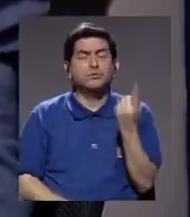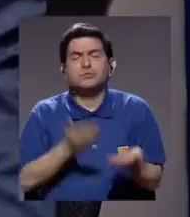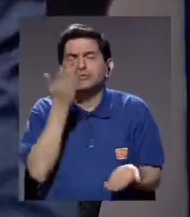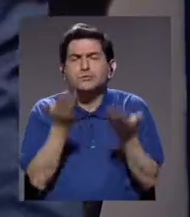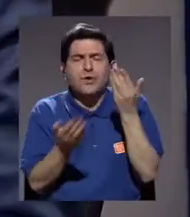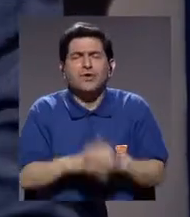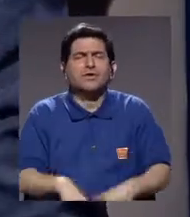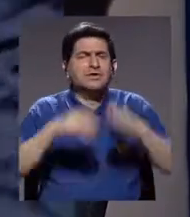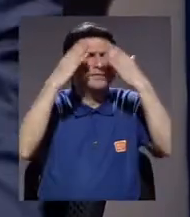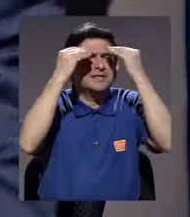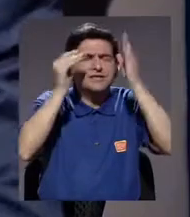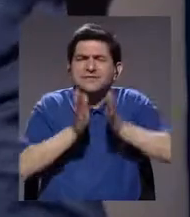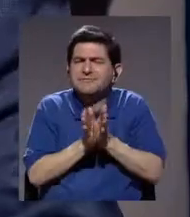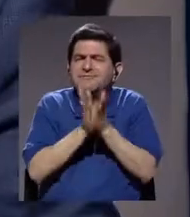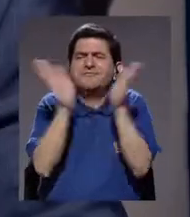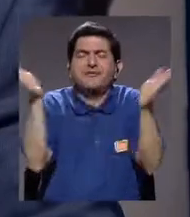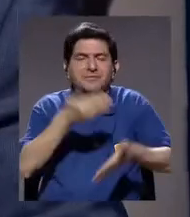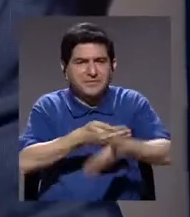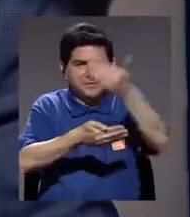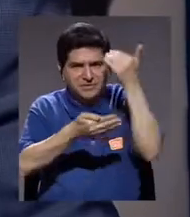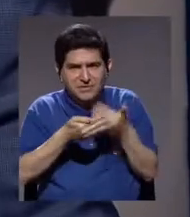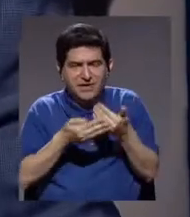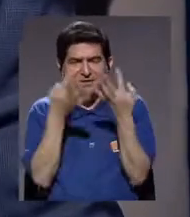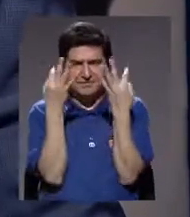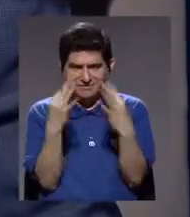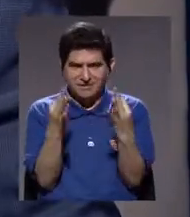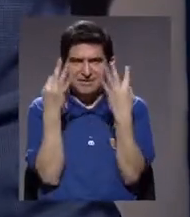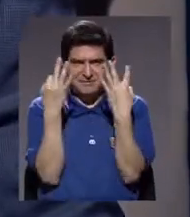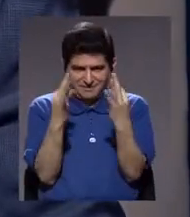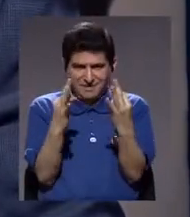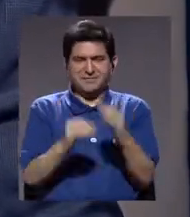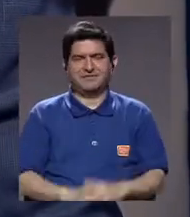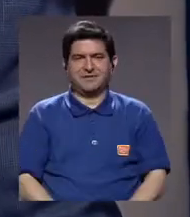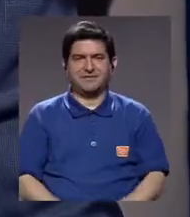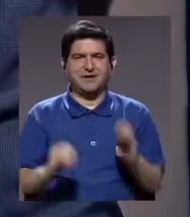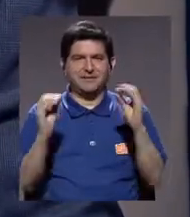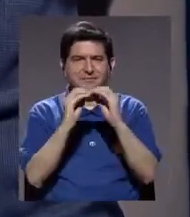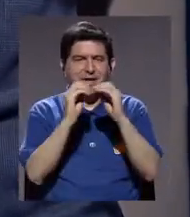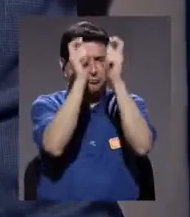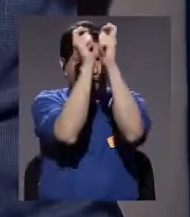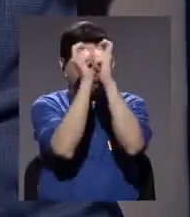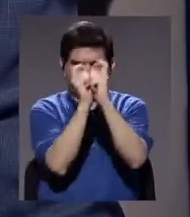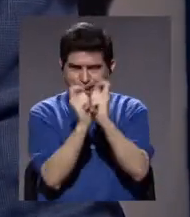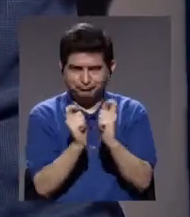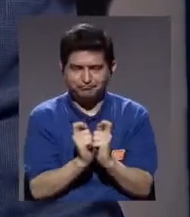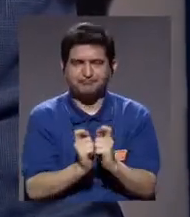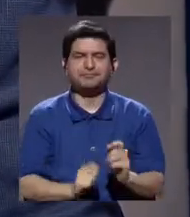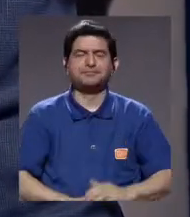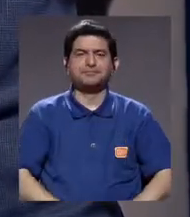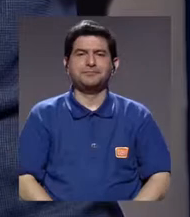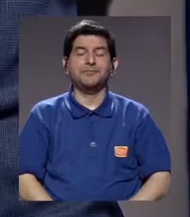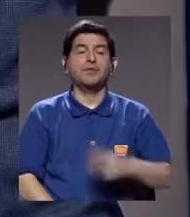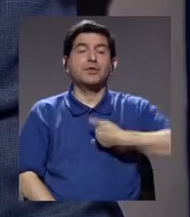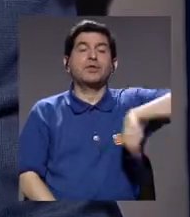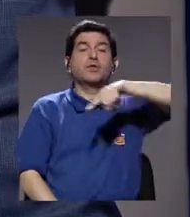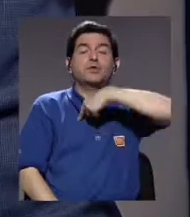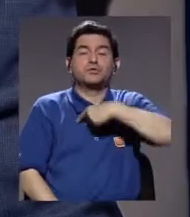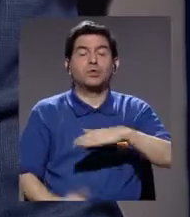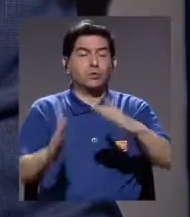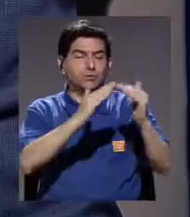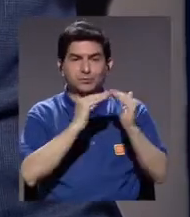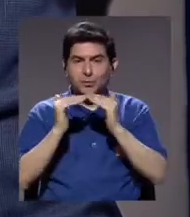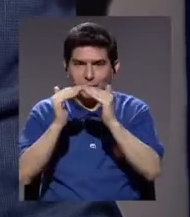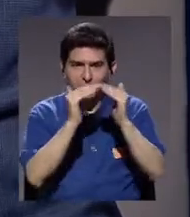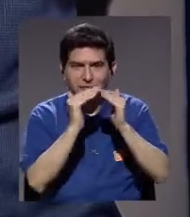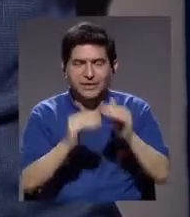vez dar unos datos generales antes de ir en más detalles, nosotros como